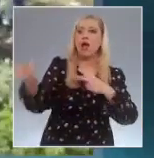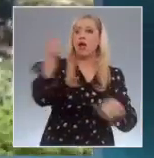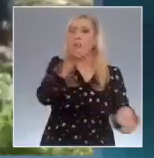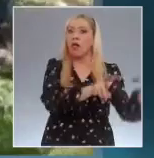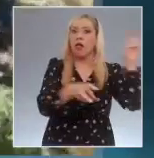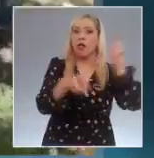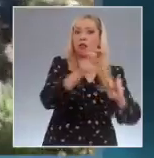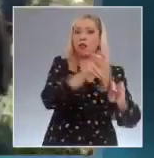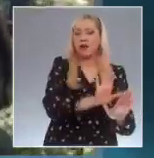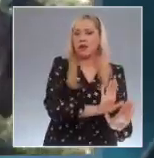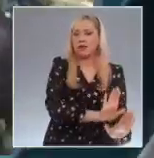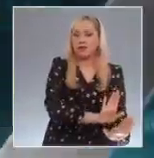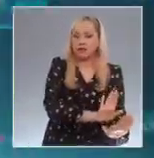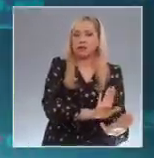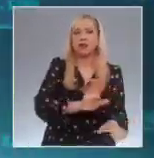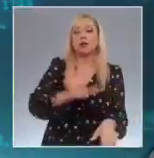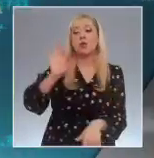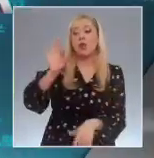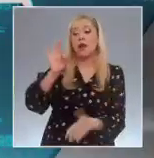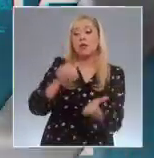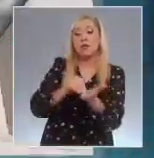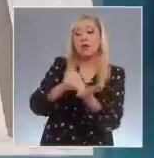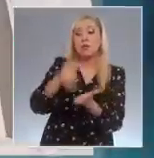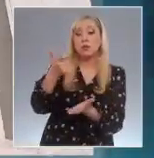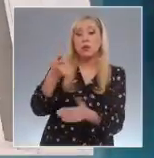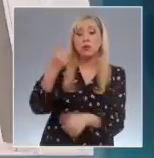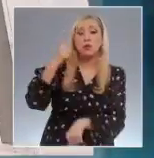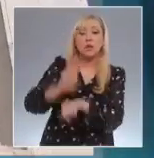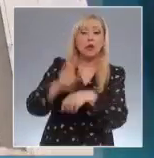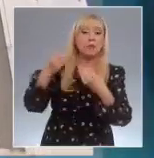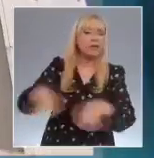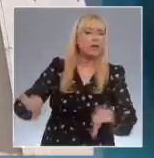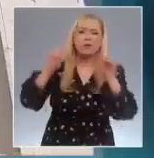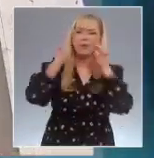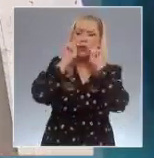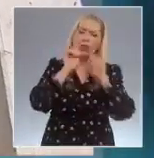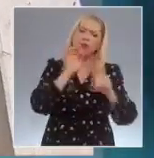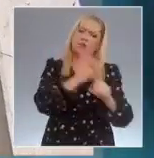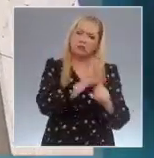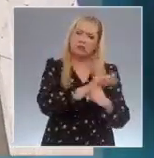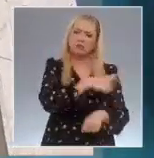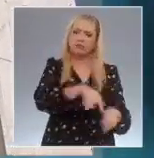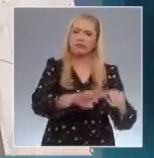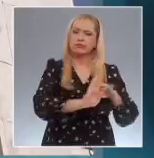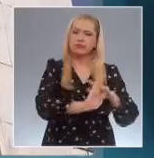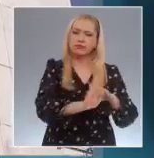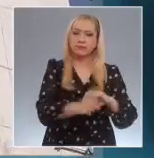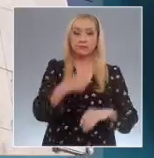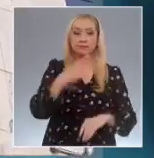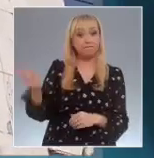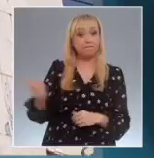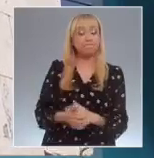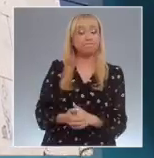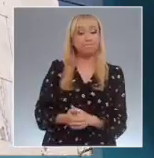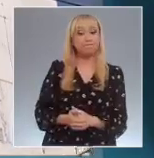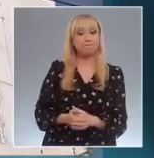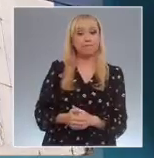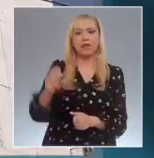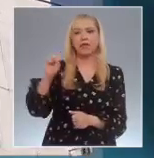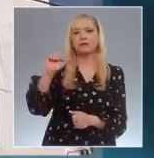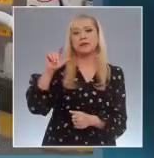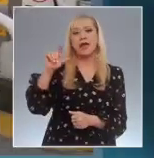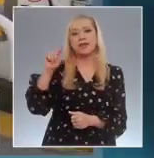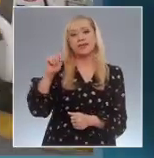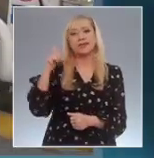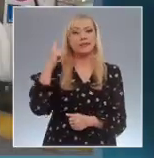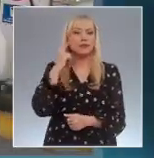día 40 millones de pesos. De acuerdo con cifras del SAT, en agosto los estímulos fiscales del impuesto